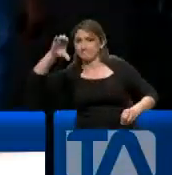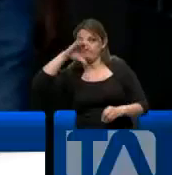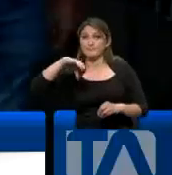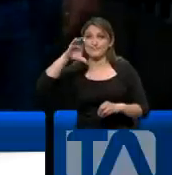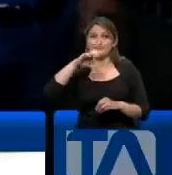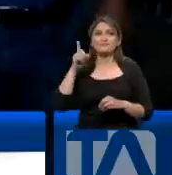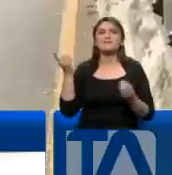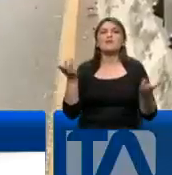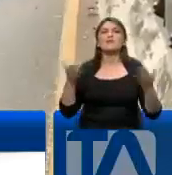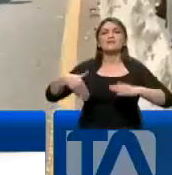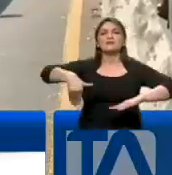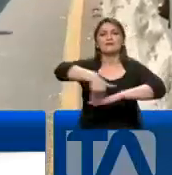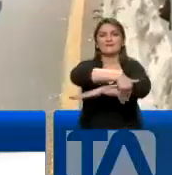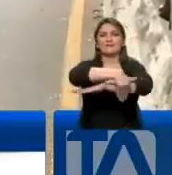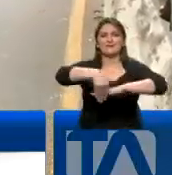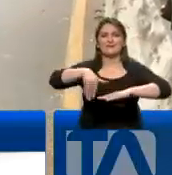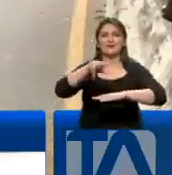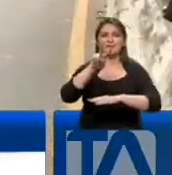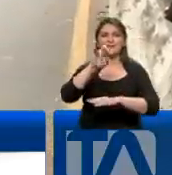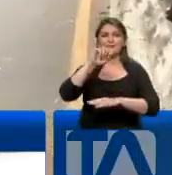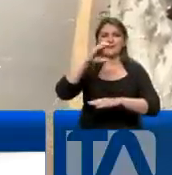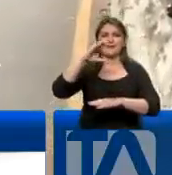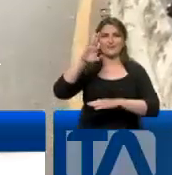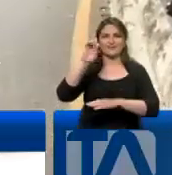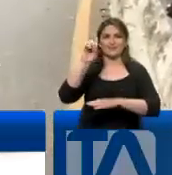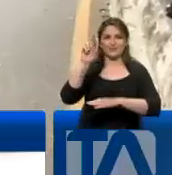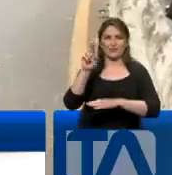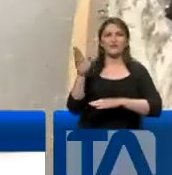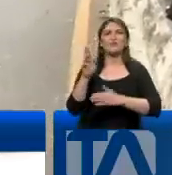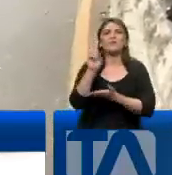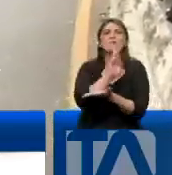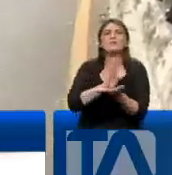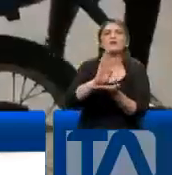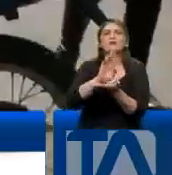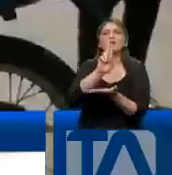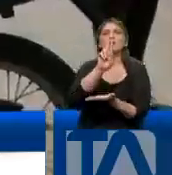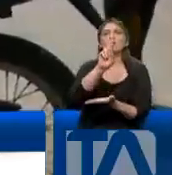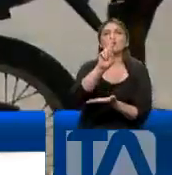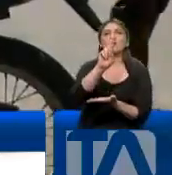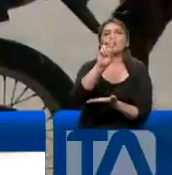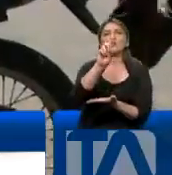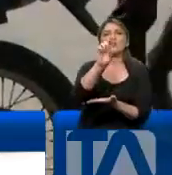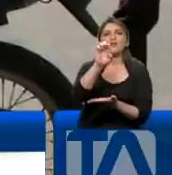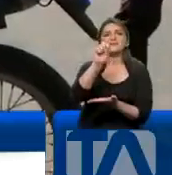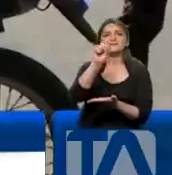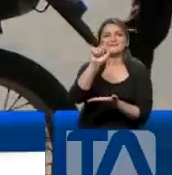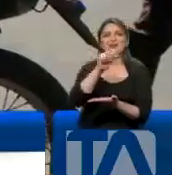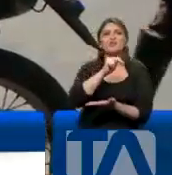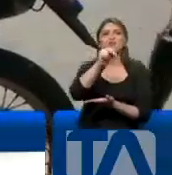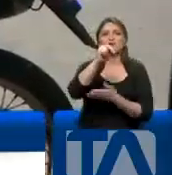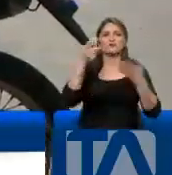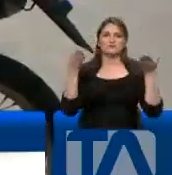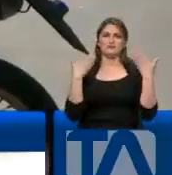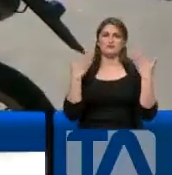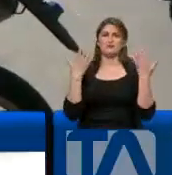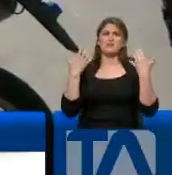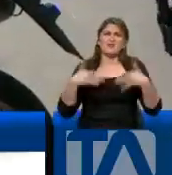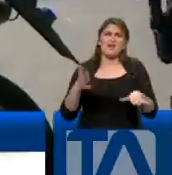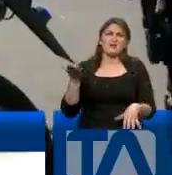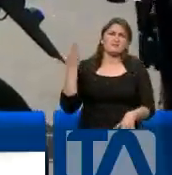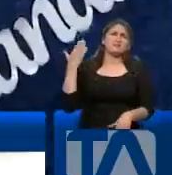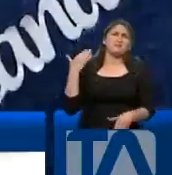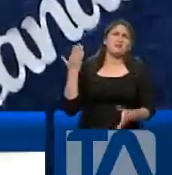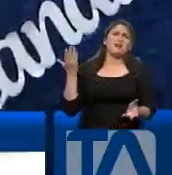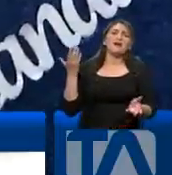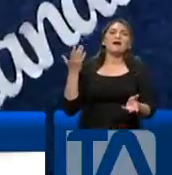calles Víctor Emilio Estrada e Higueras, en Urdesa Central, norte de Guayaquil, y no es la primera vez que ha sido visitado por los